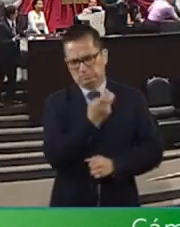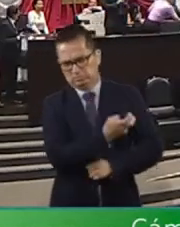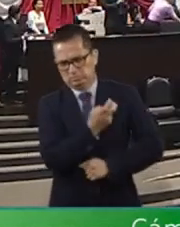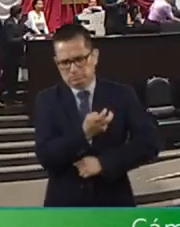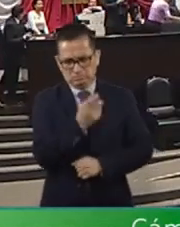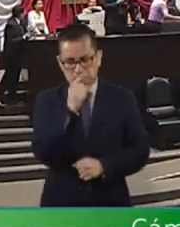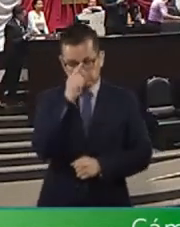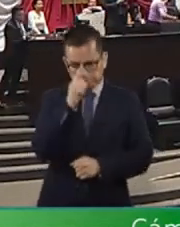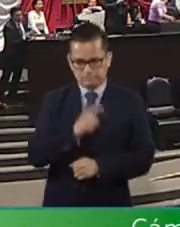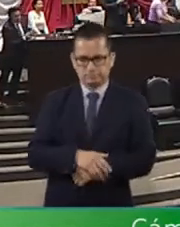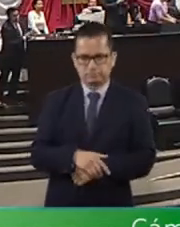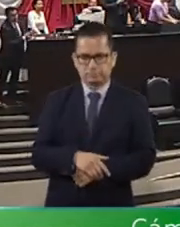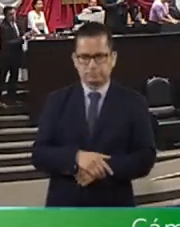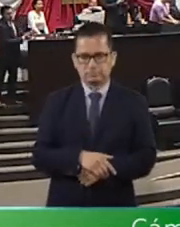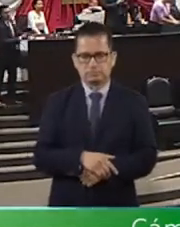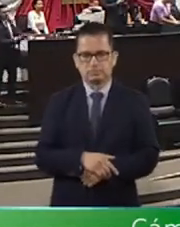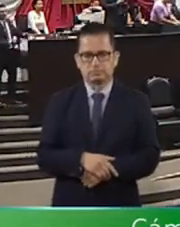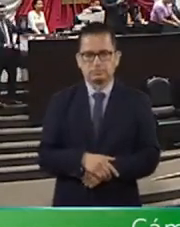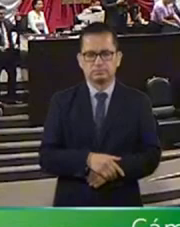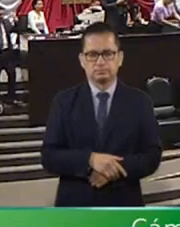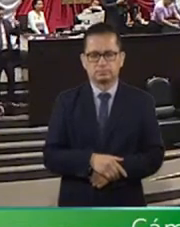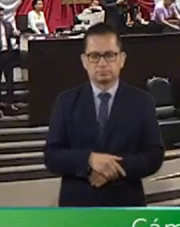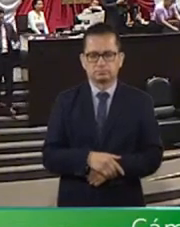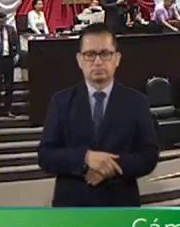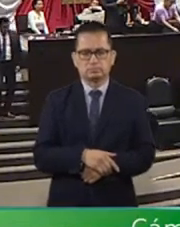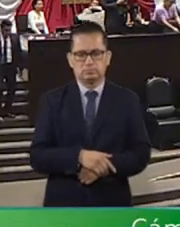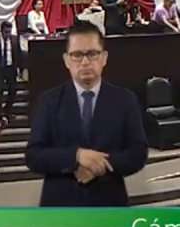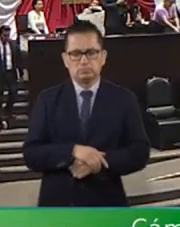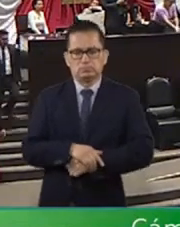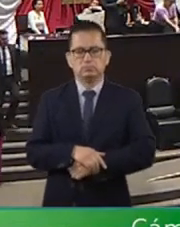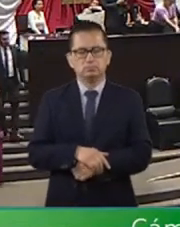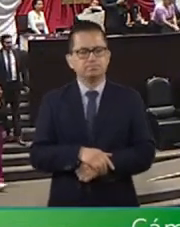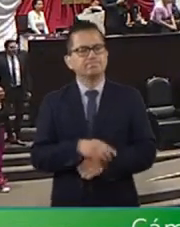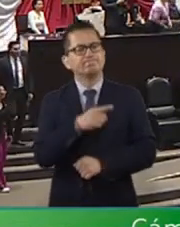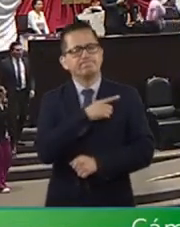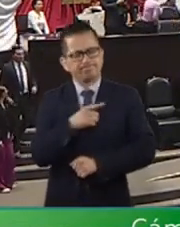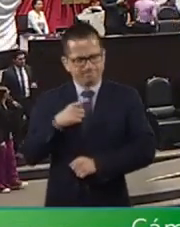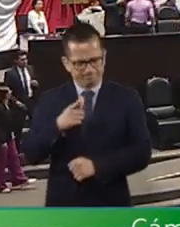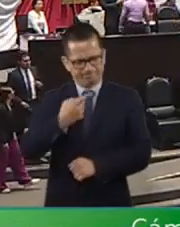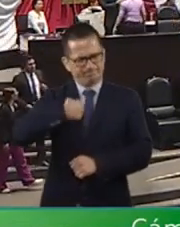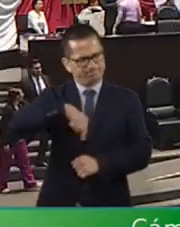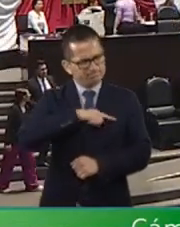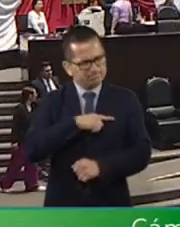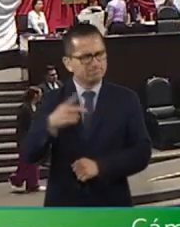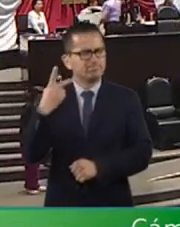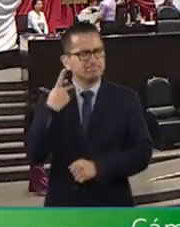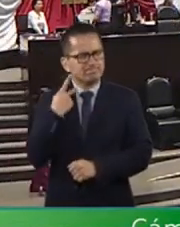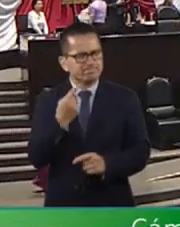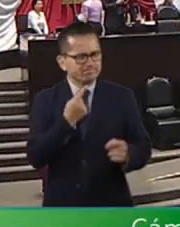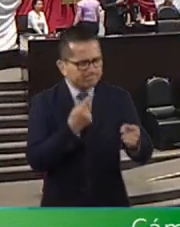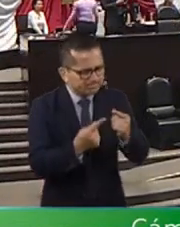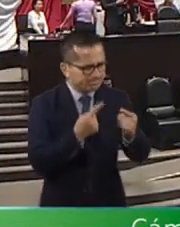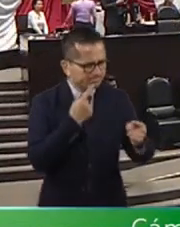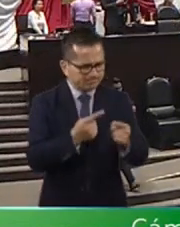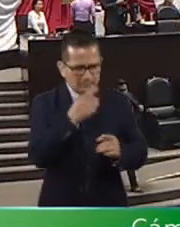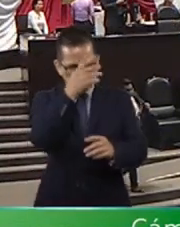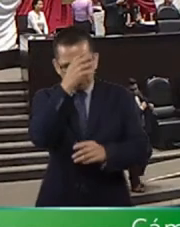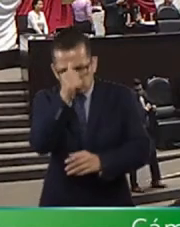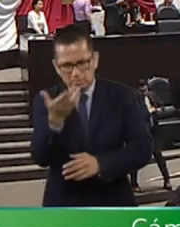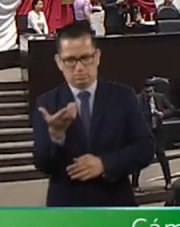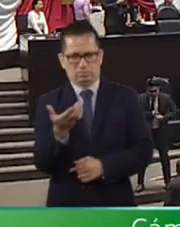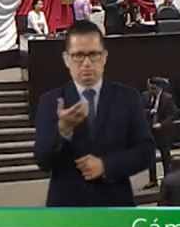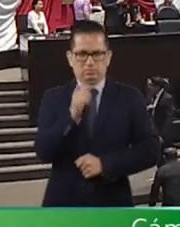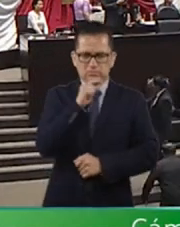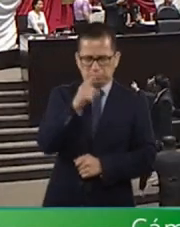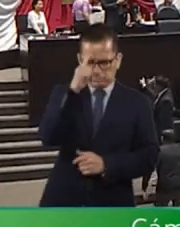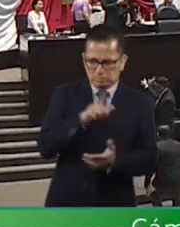a las Fuerzas Armadas? Necesitamos una política de acuerdos y apoyos mutuos entre los órdenes de